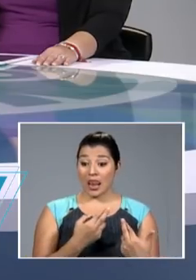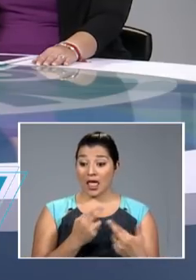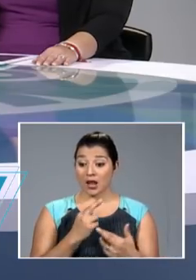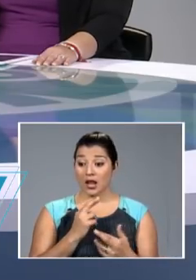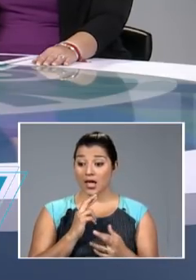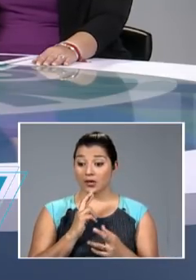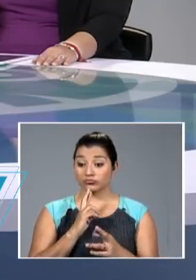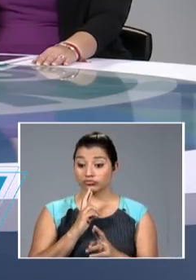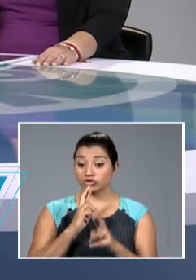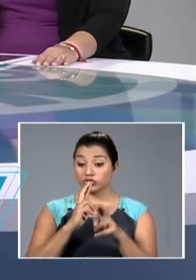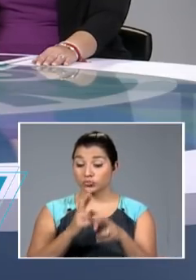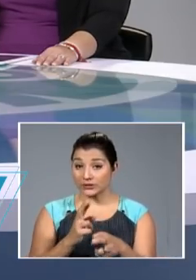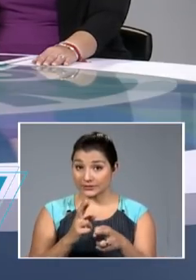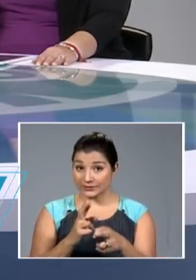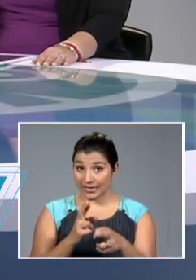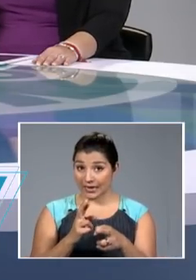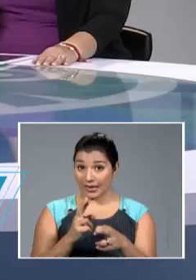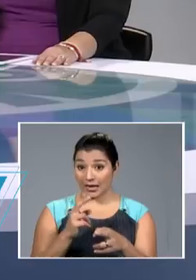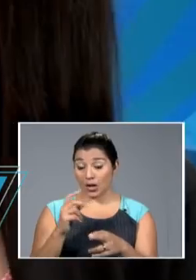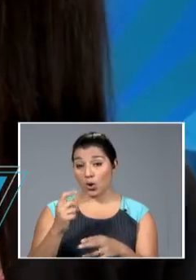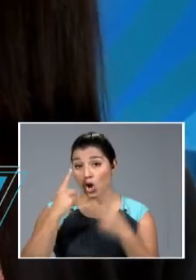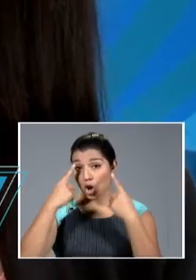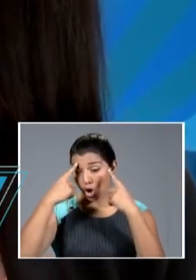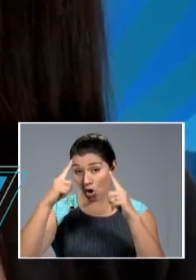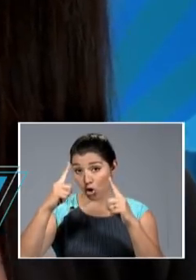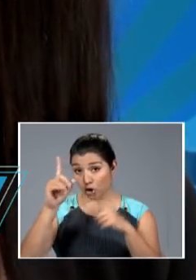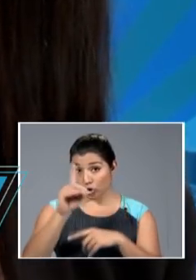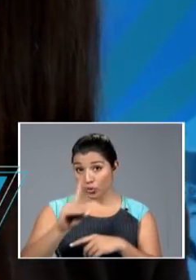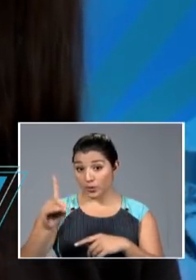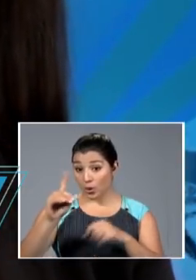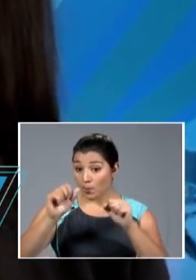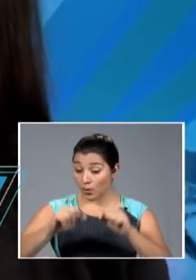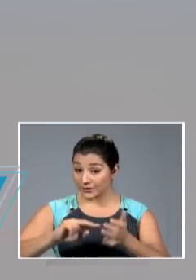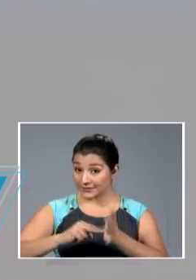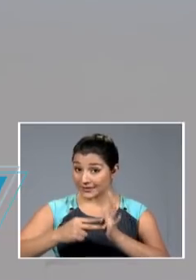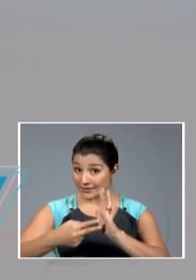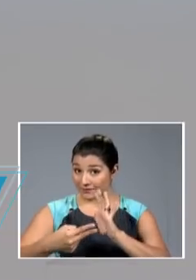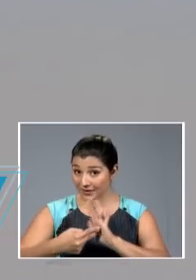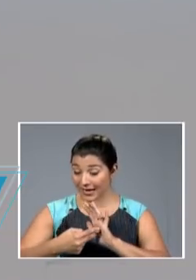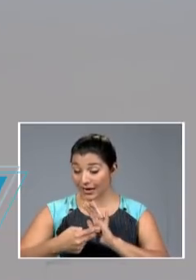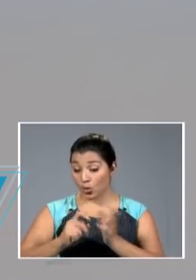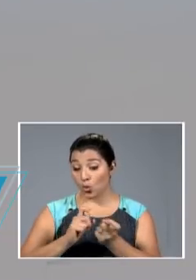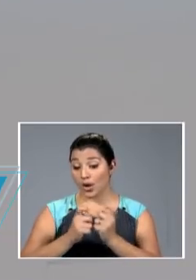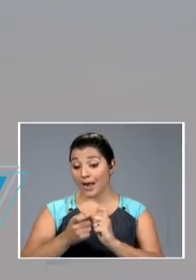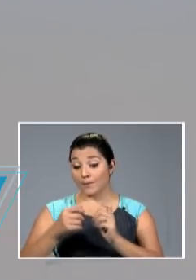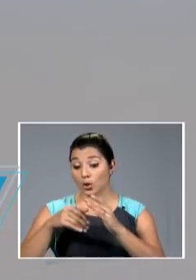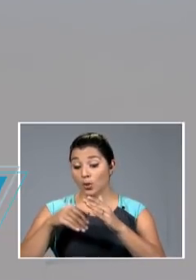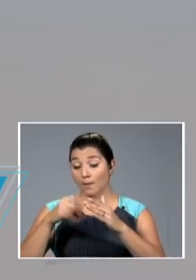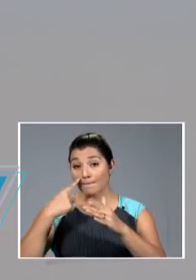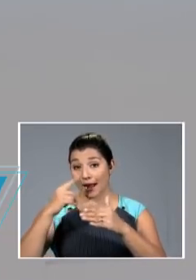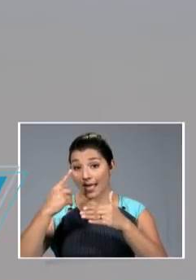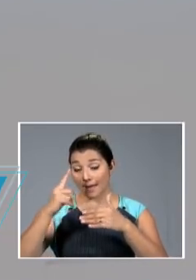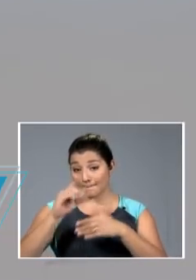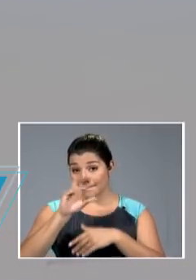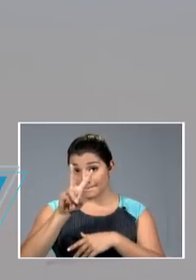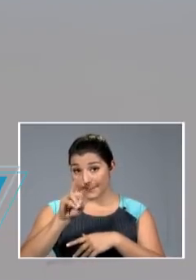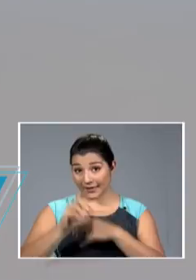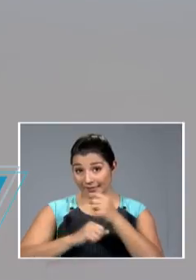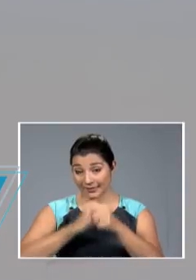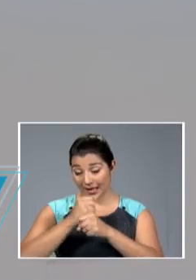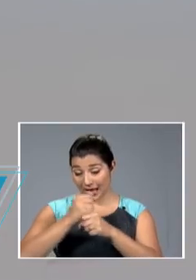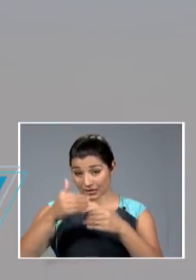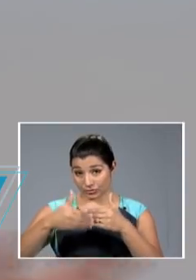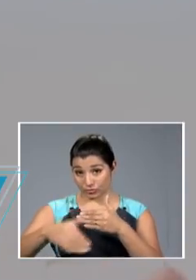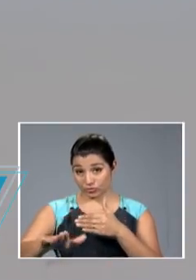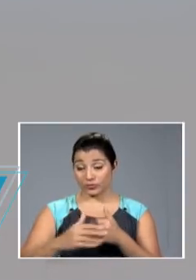a tener este domingo implica un cambio hasta de 20 años para el país. Yo pienso que sí, porque estamos frente a